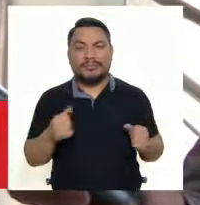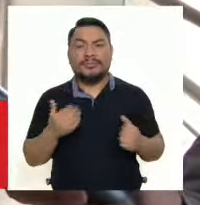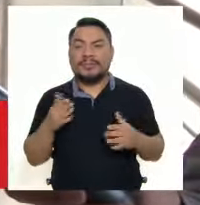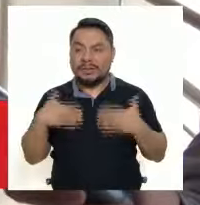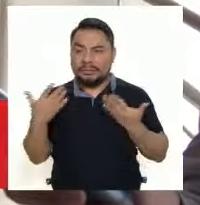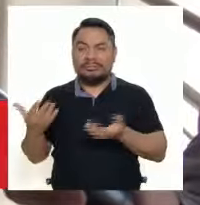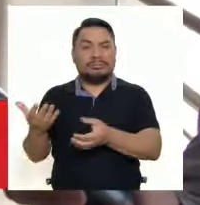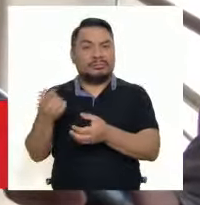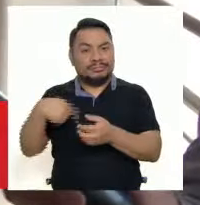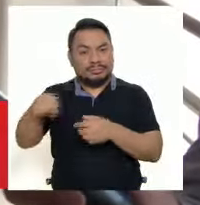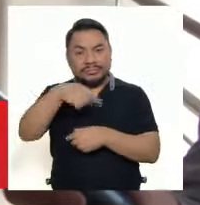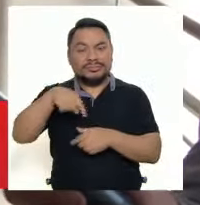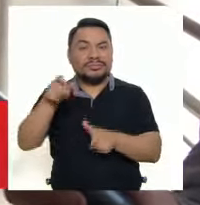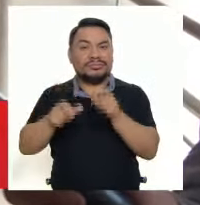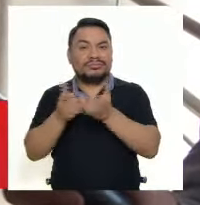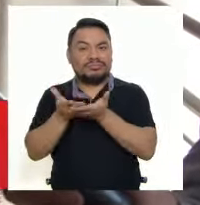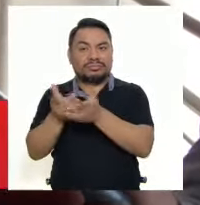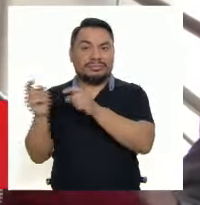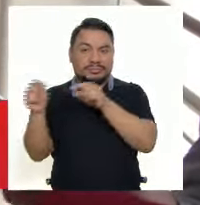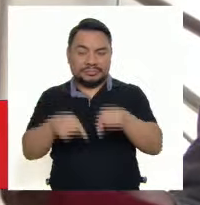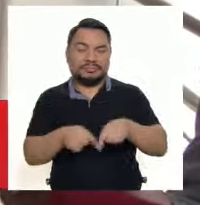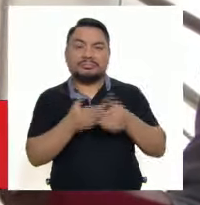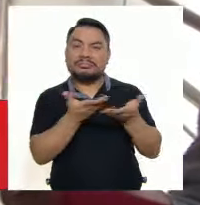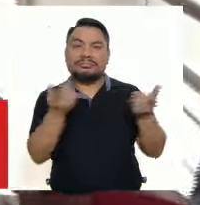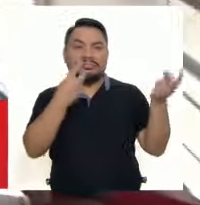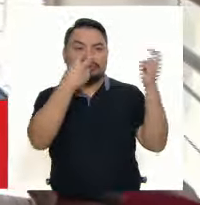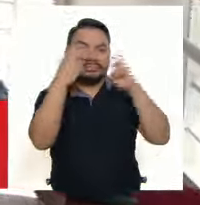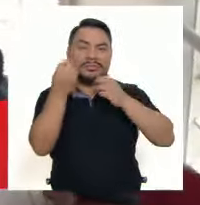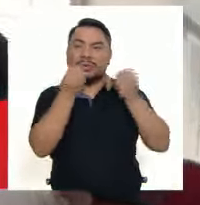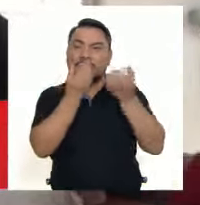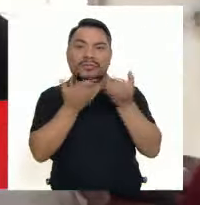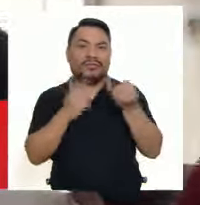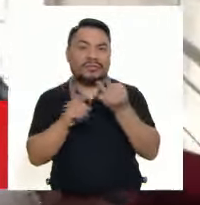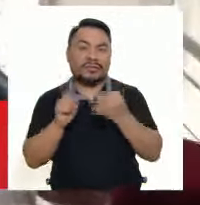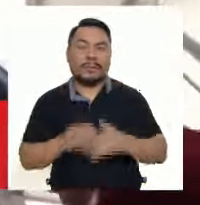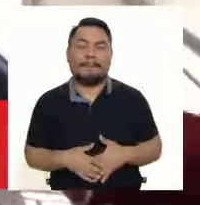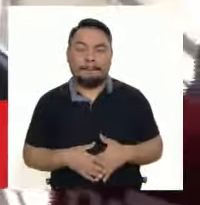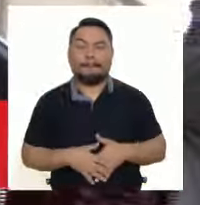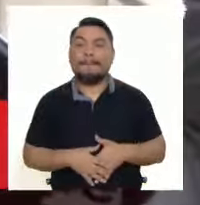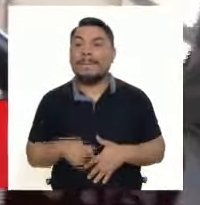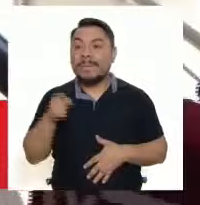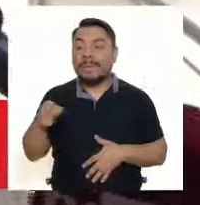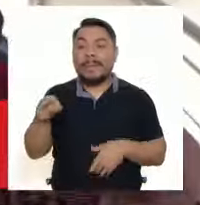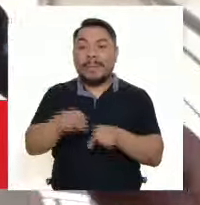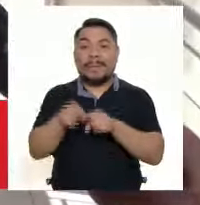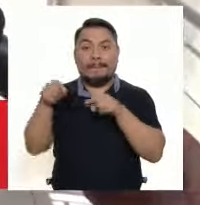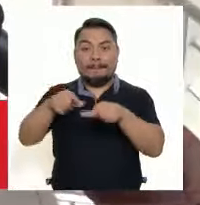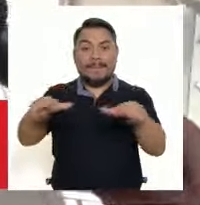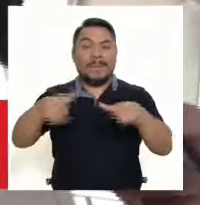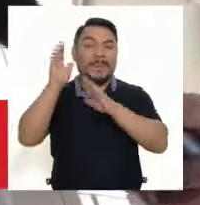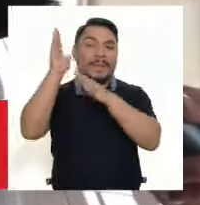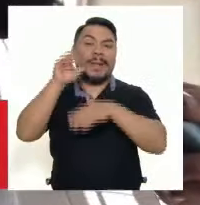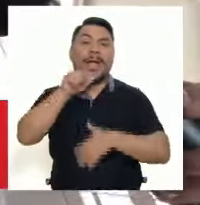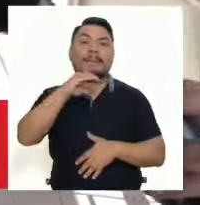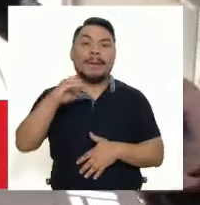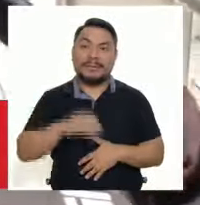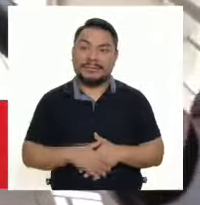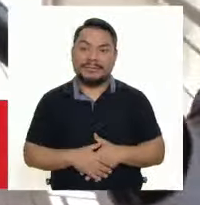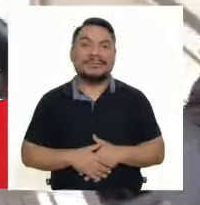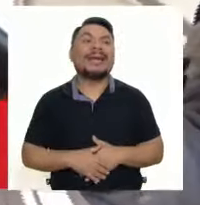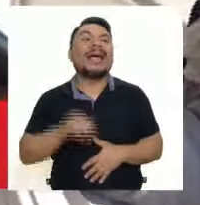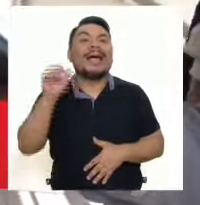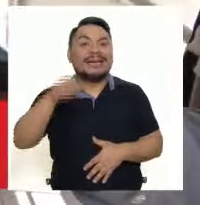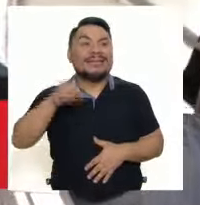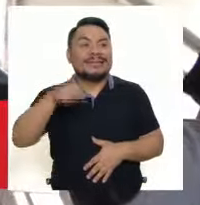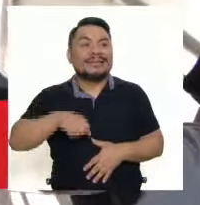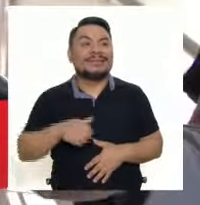a acoger a todos los pucallpinos. Además también que va a ser parte del foro APEC 2024. Mire, gracias por